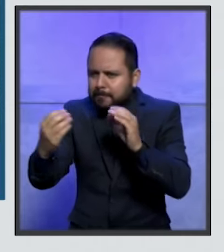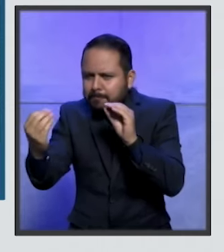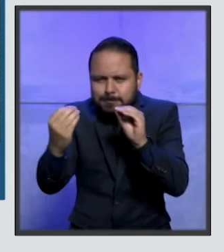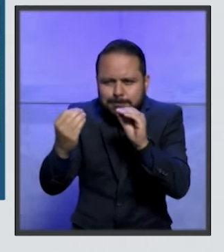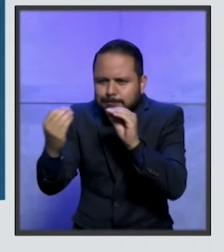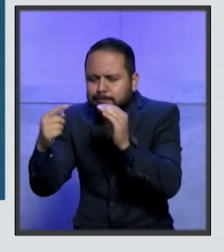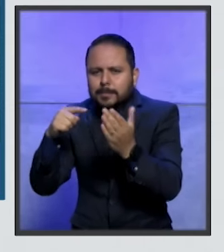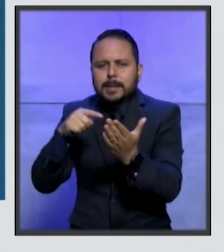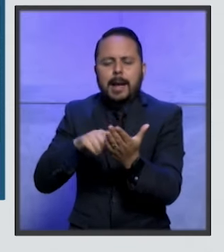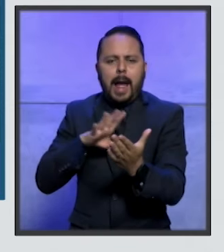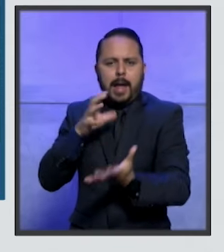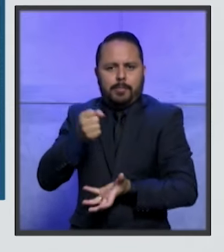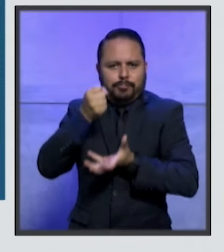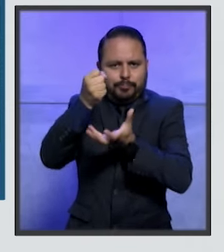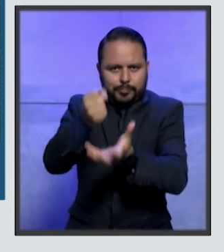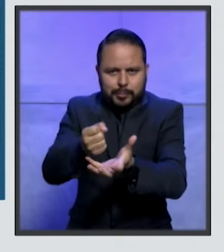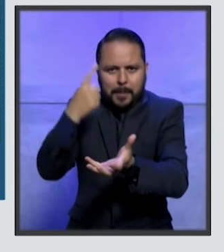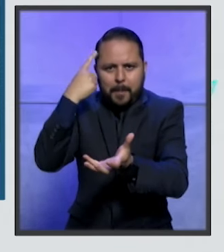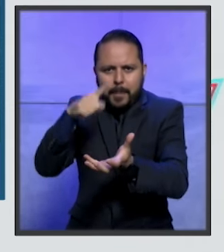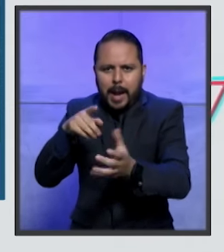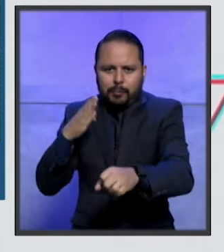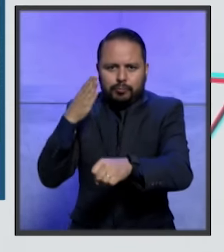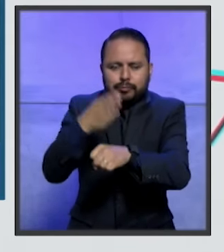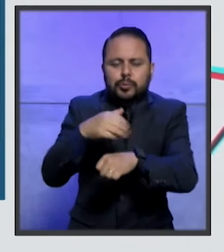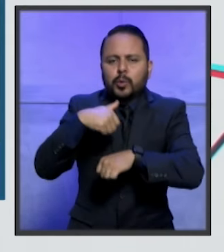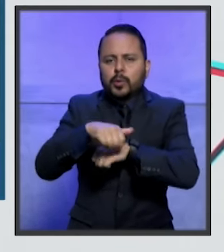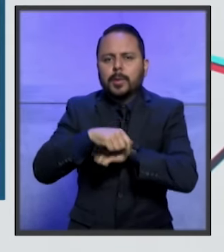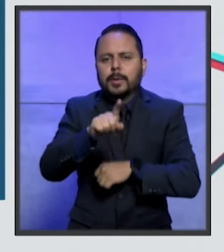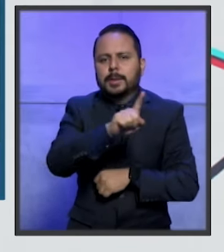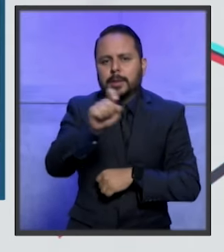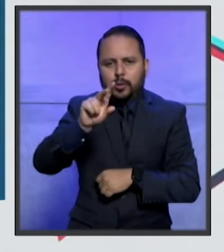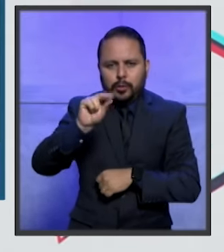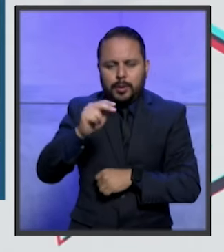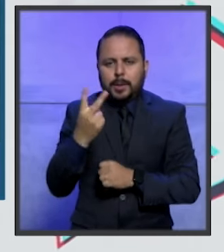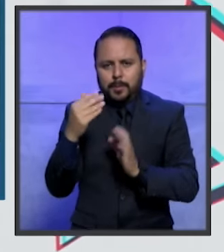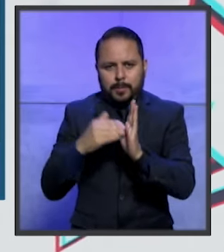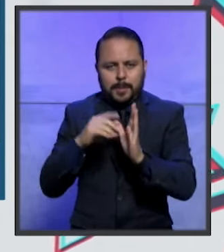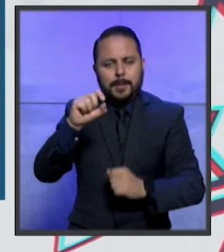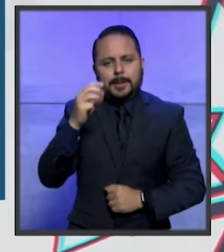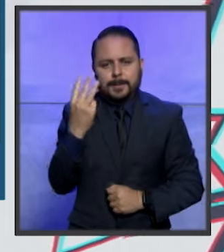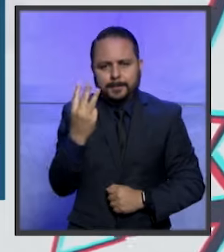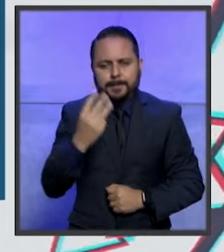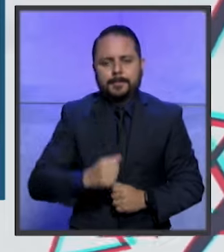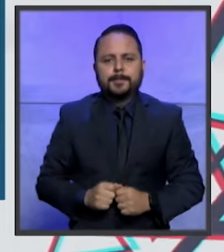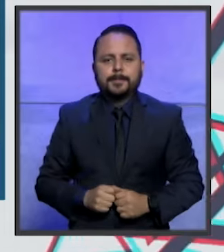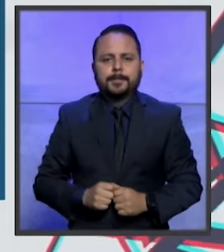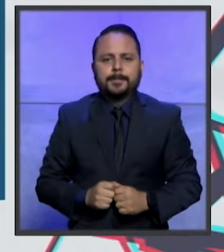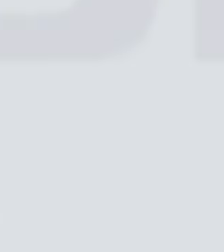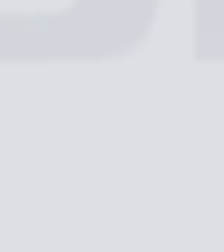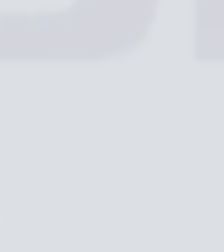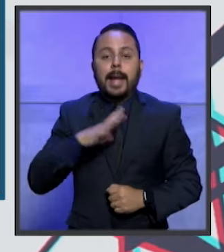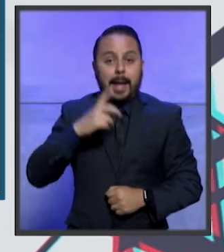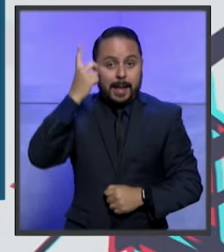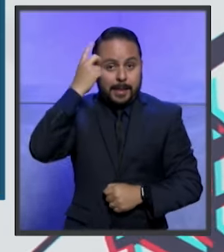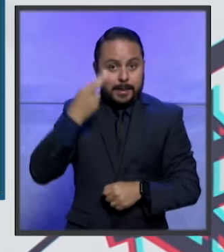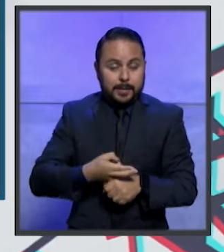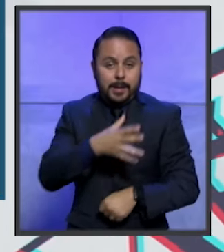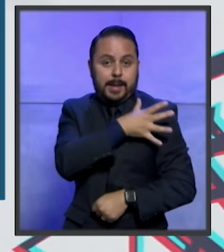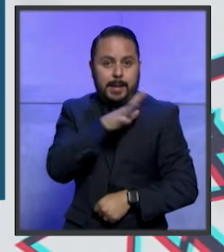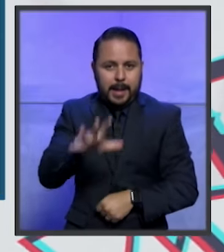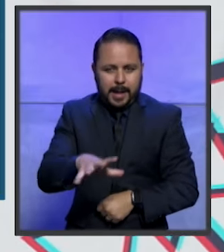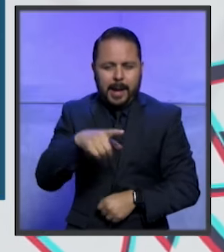y debatieron el recurso de revisión del proceso especial sancionador número 180 del 2023 la